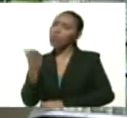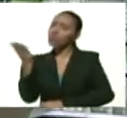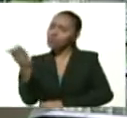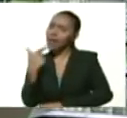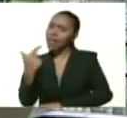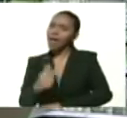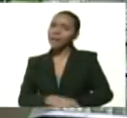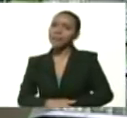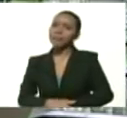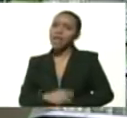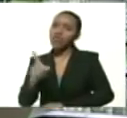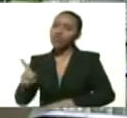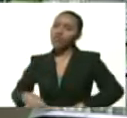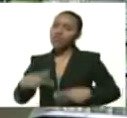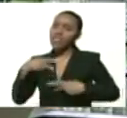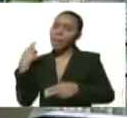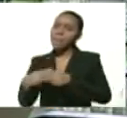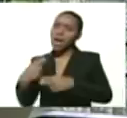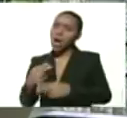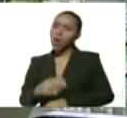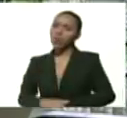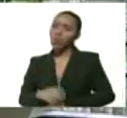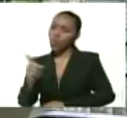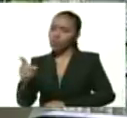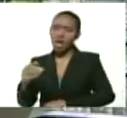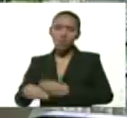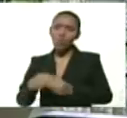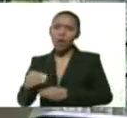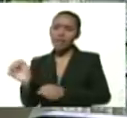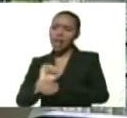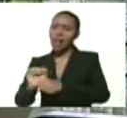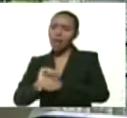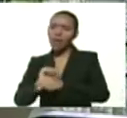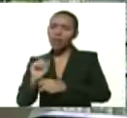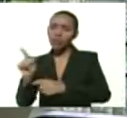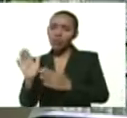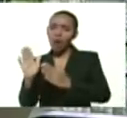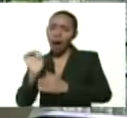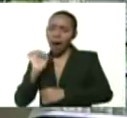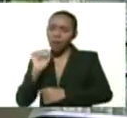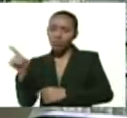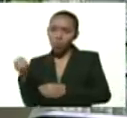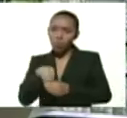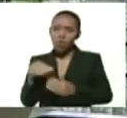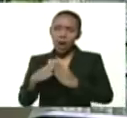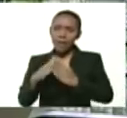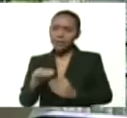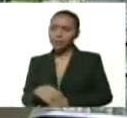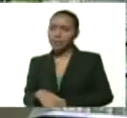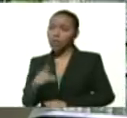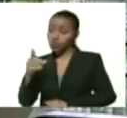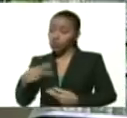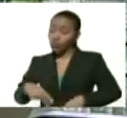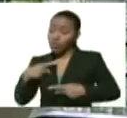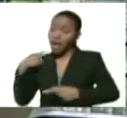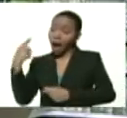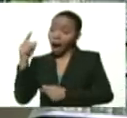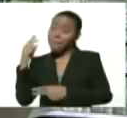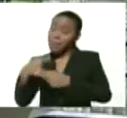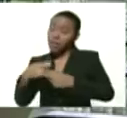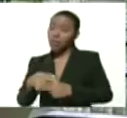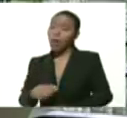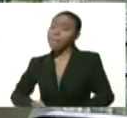dijeran que su vida está en peligro, pues usted no lavaría su carro, se metería en su casa, ¿verdad? Pues su vida está en peligro. Es